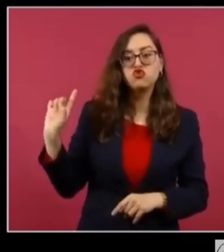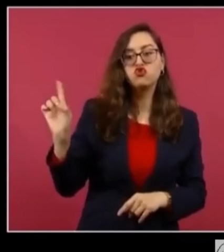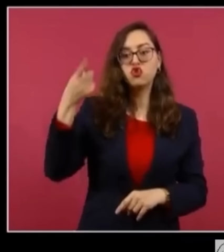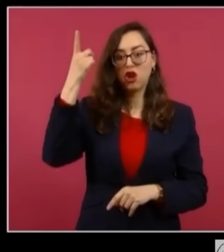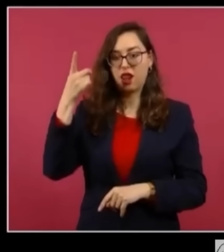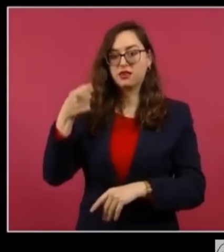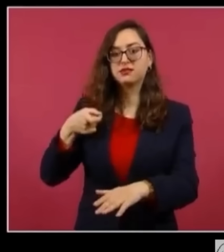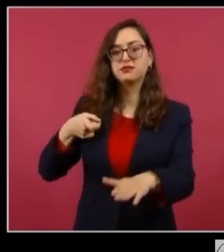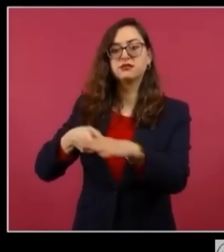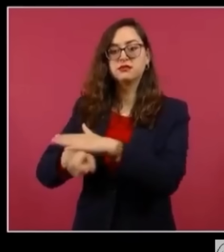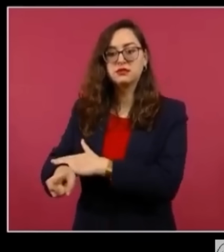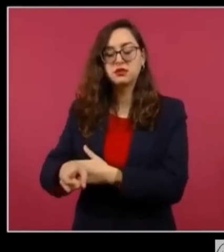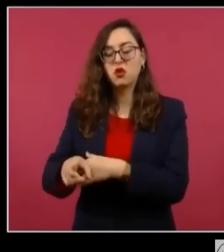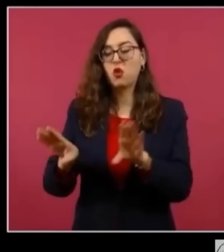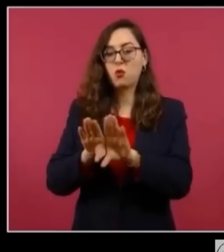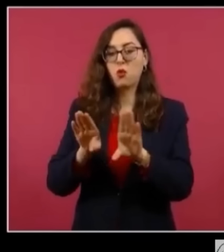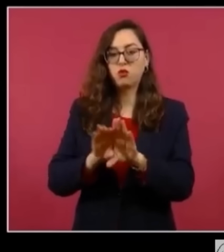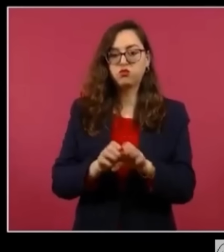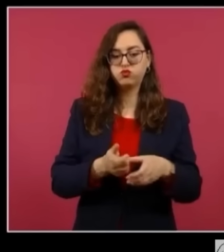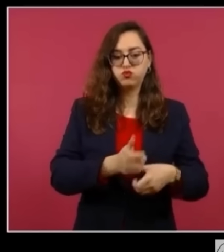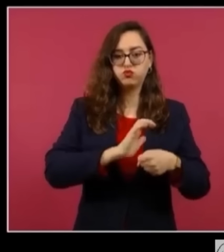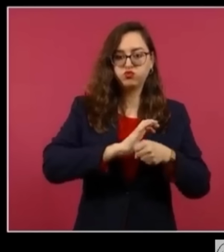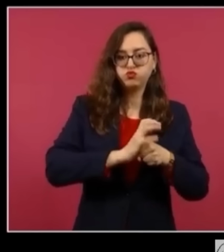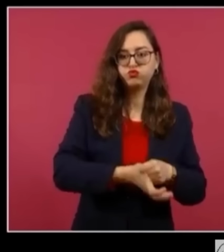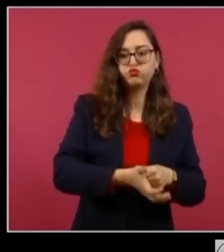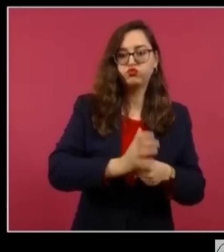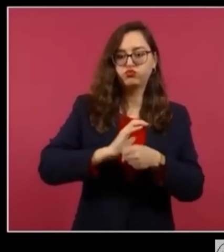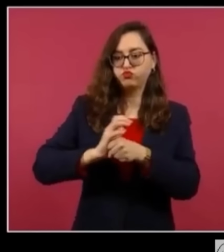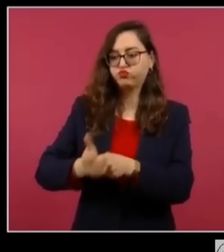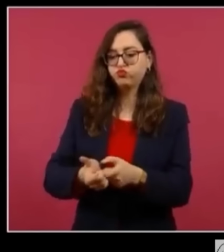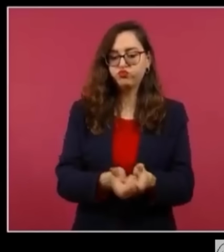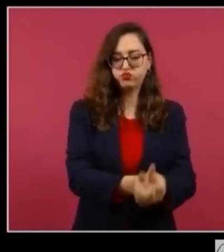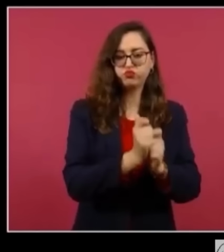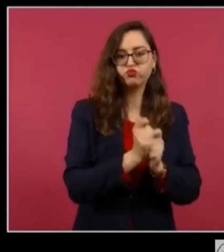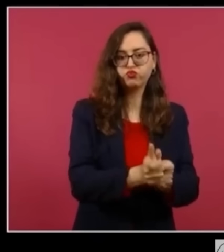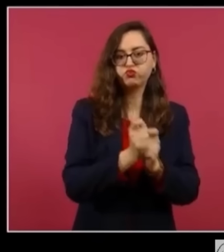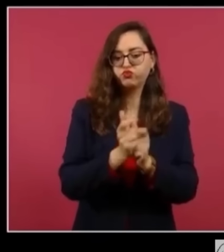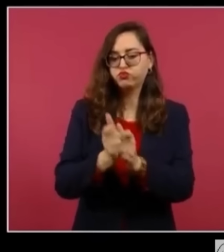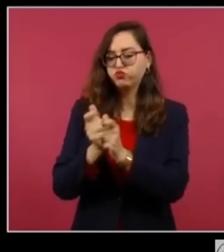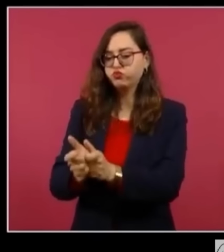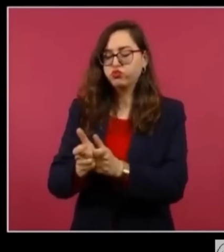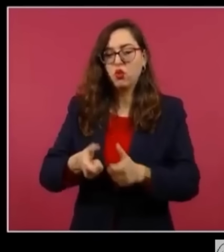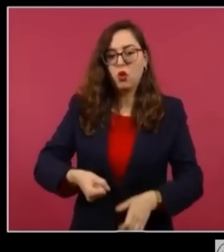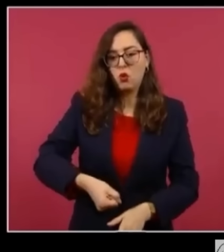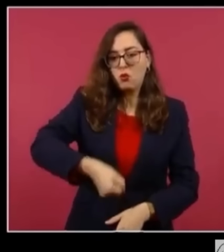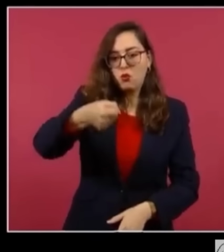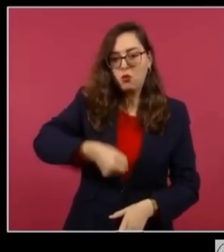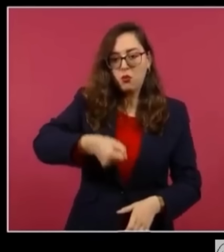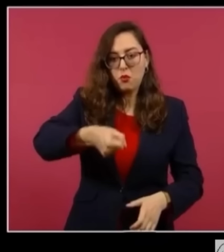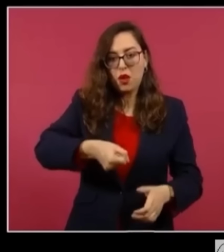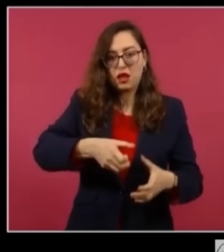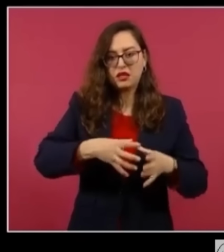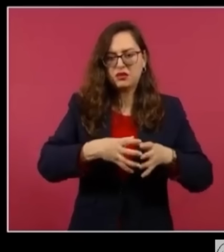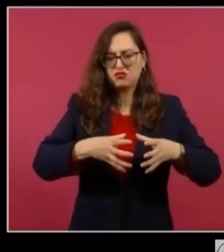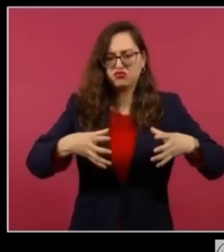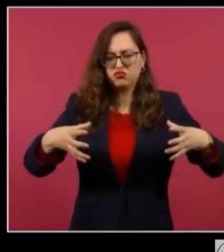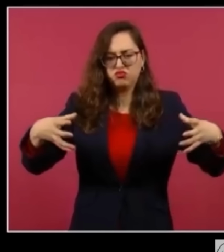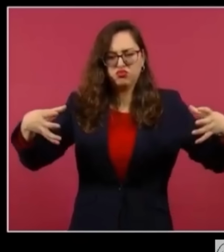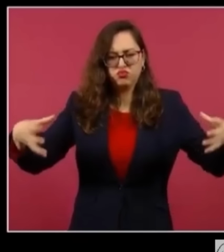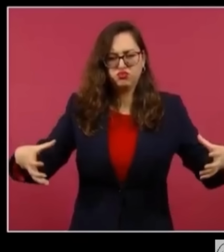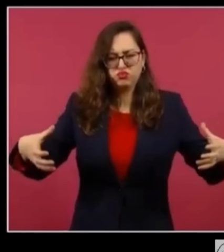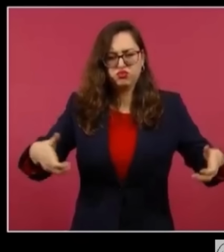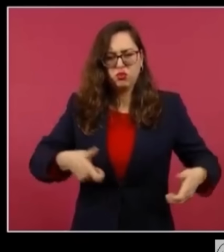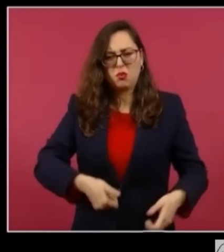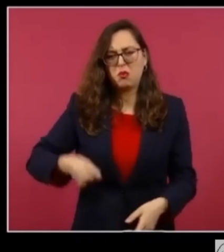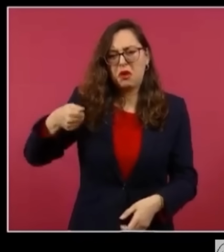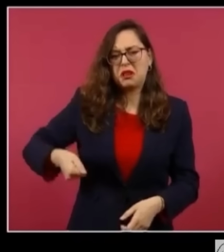son 10,000 fajos de 100. De $100 cada uno. Pero dice que se los llevó en una maleta. En una maleta, que es una maleta, le dice, de chorizo, que es como la maleta que se